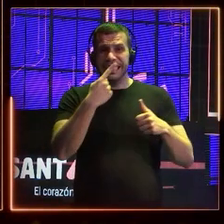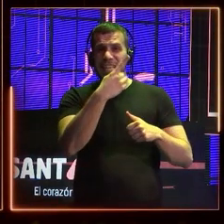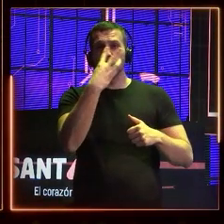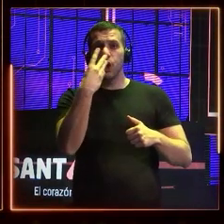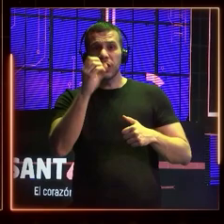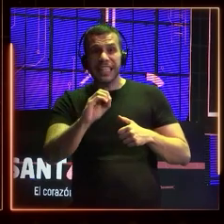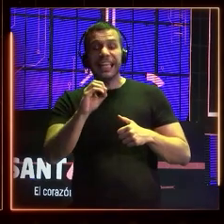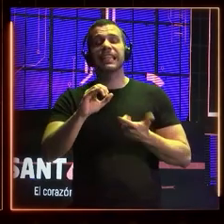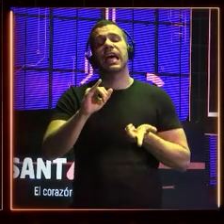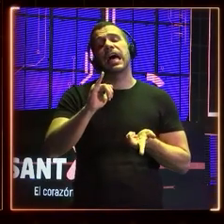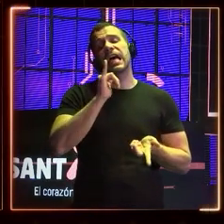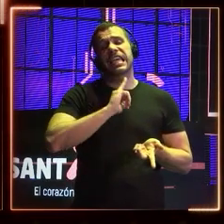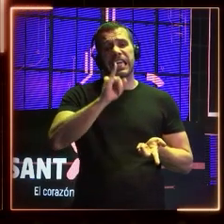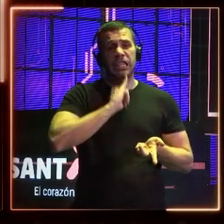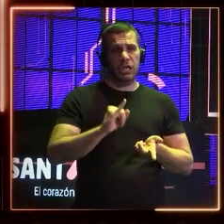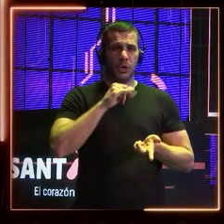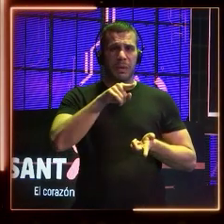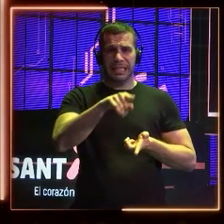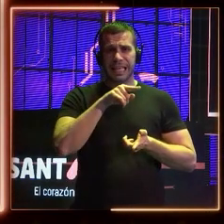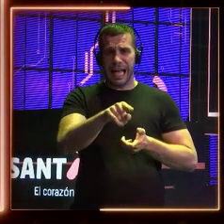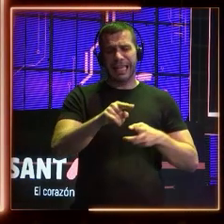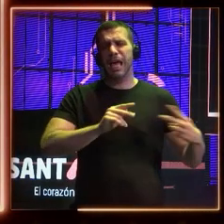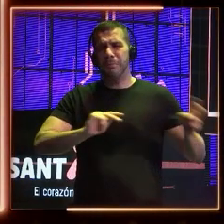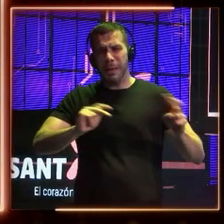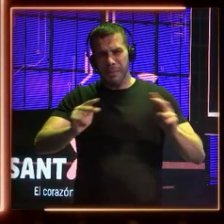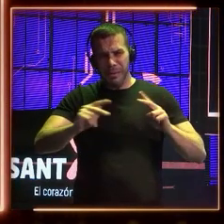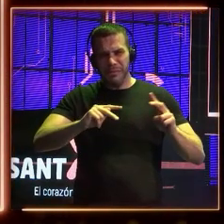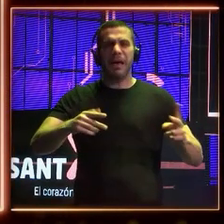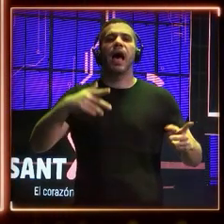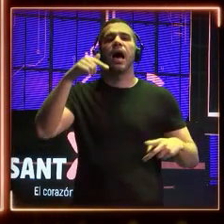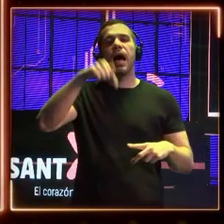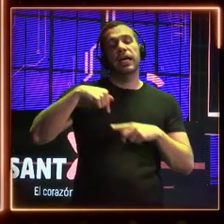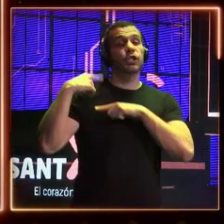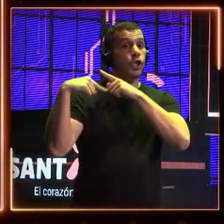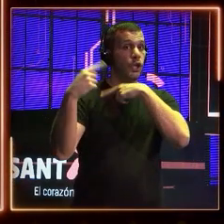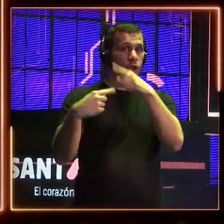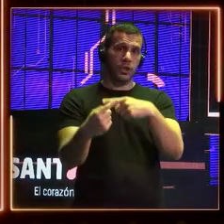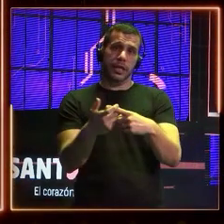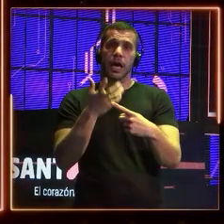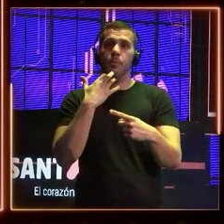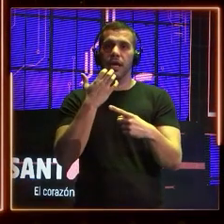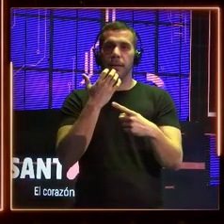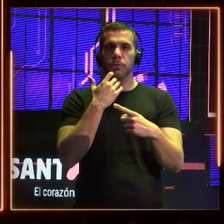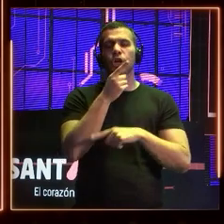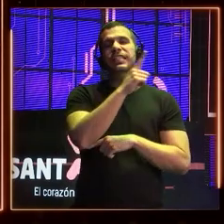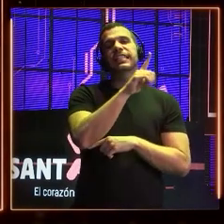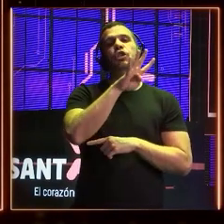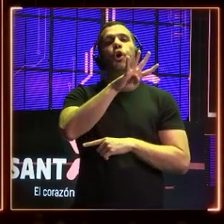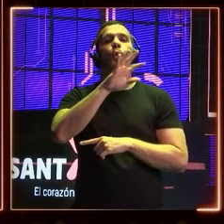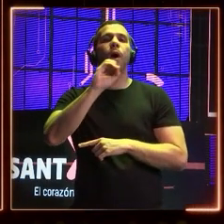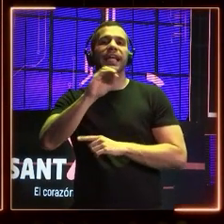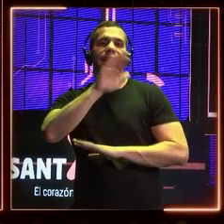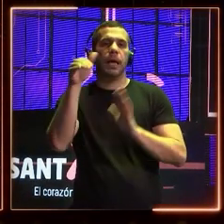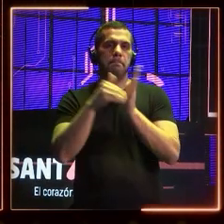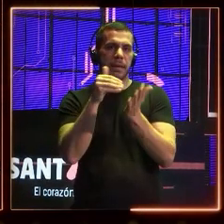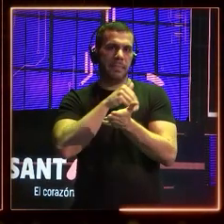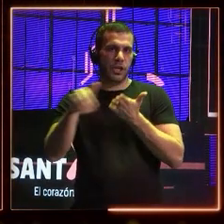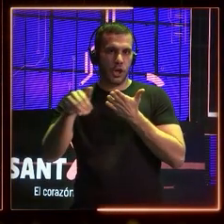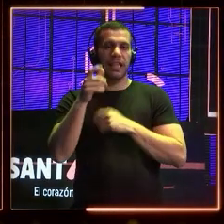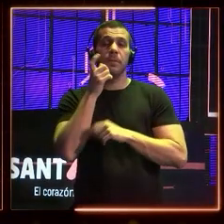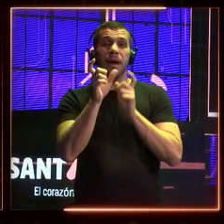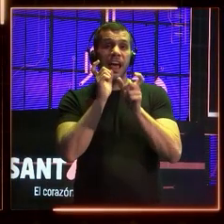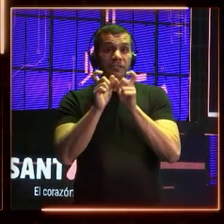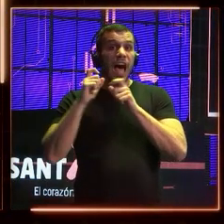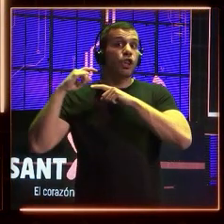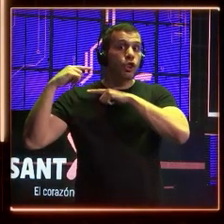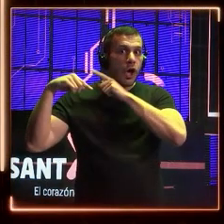distintos fijaros el volumen de palabras que se traducen cada día dentro de Google Translate del orden de 140,000 millones de palabras al día